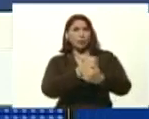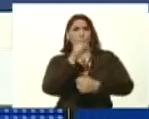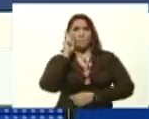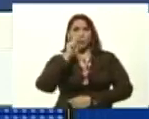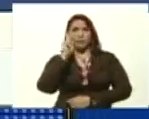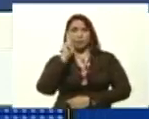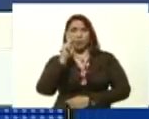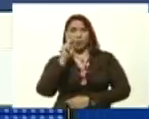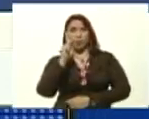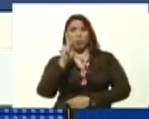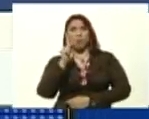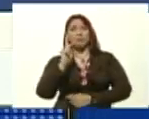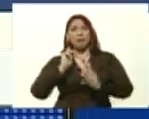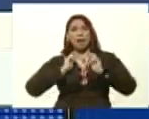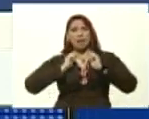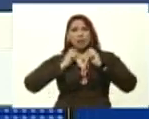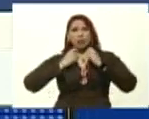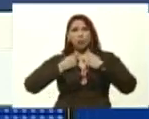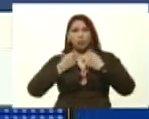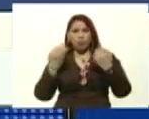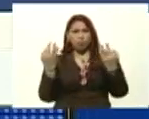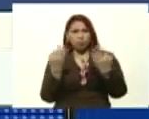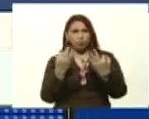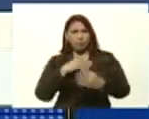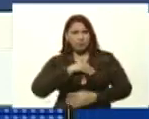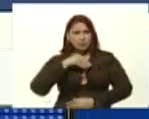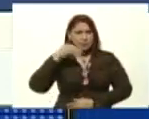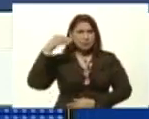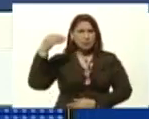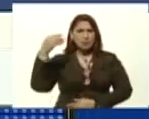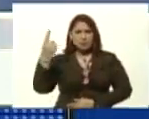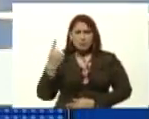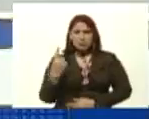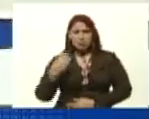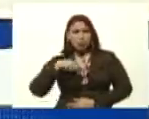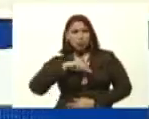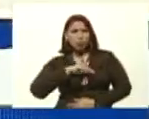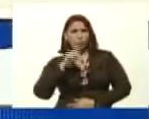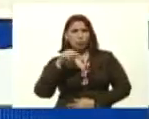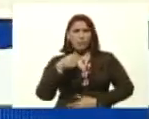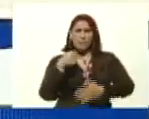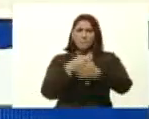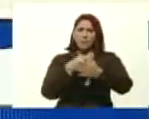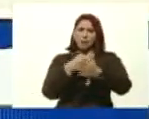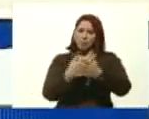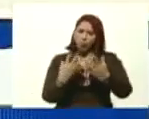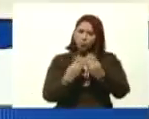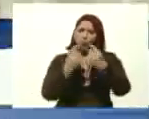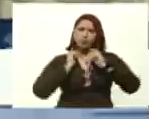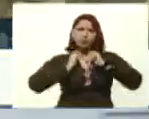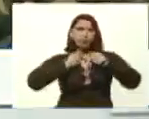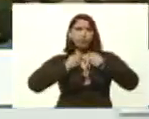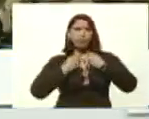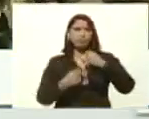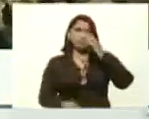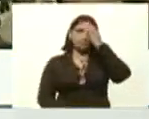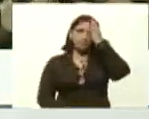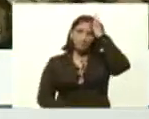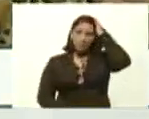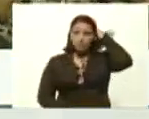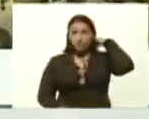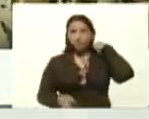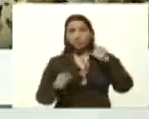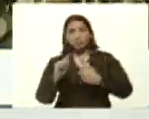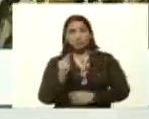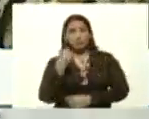Aristóbulo Isturiz, presente, siempre presente con nosotros y en batalla, Aristóbulo Isturiz, el negro